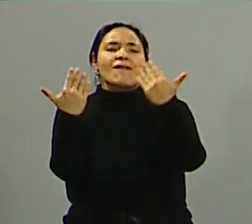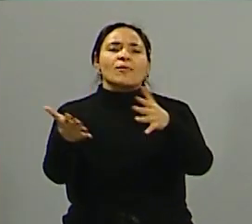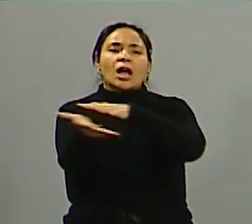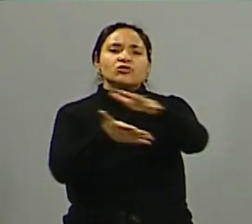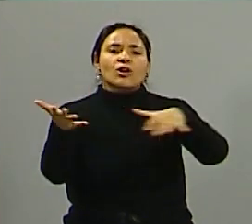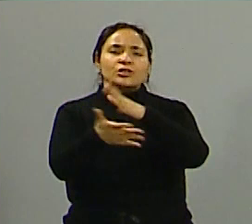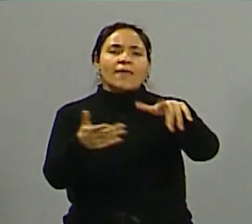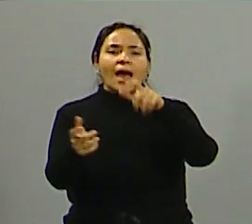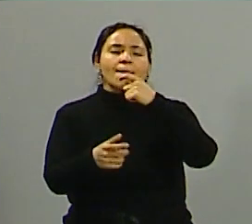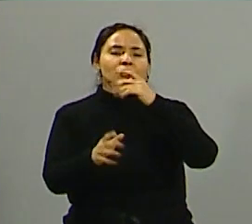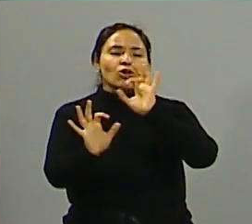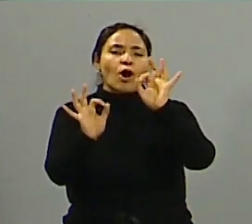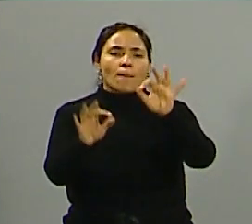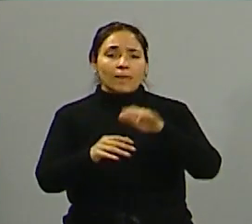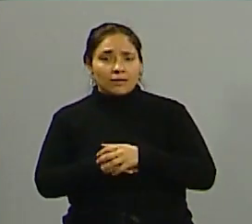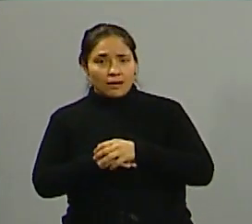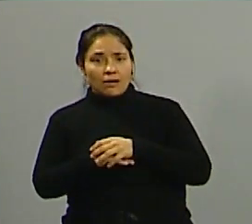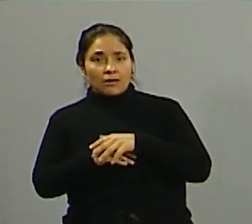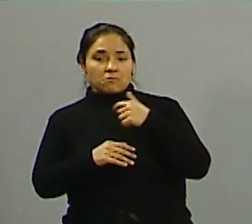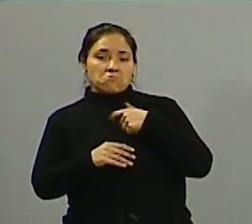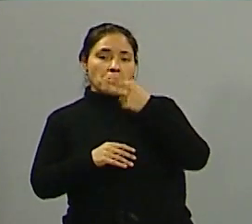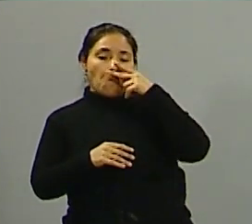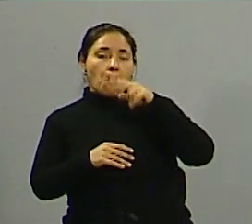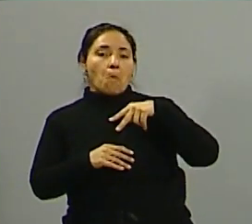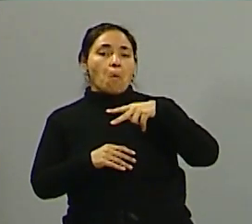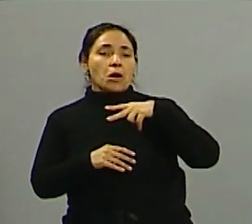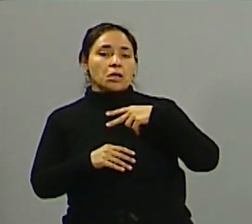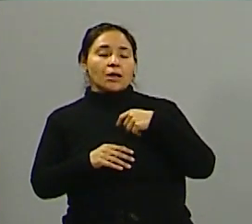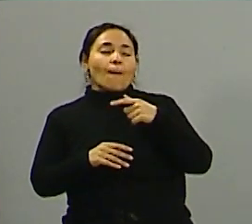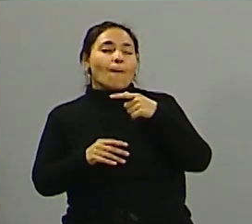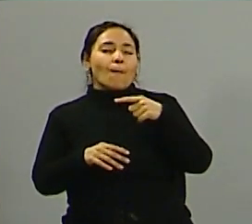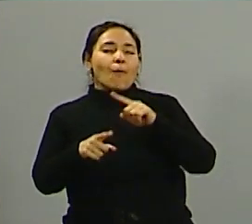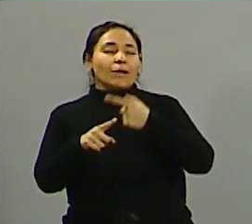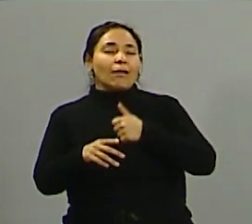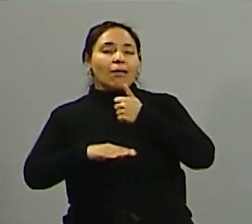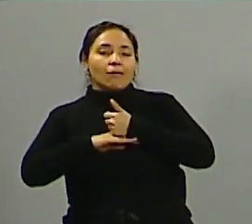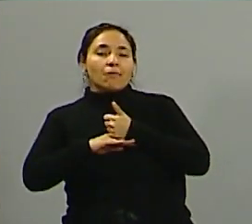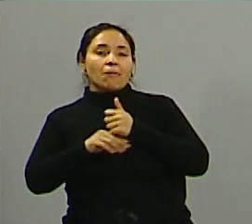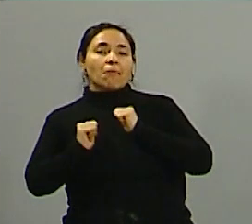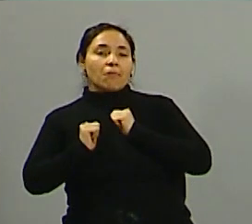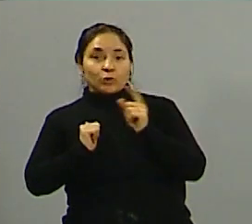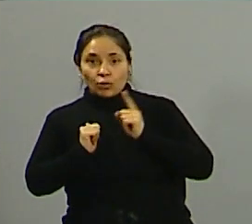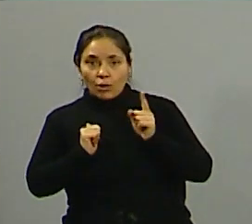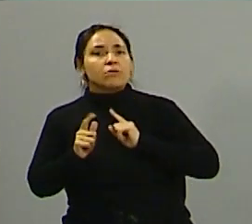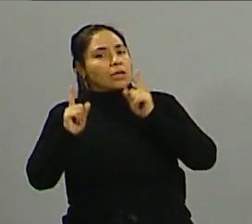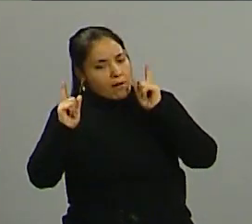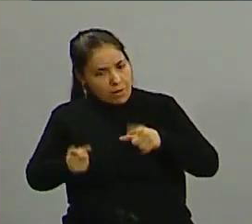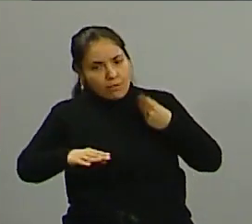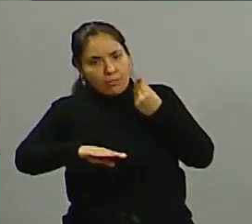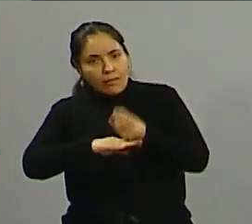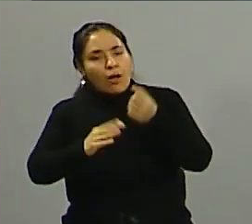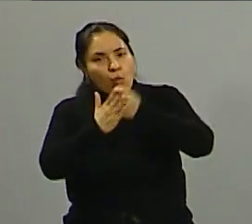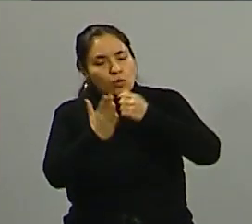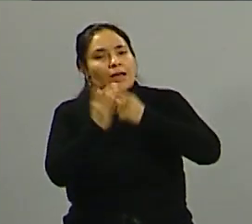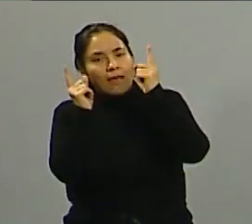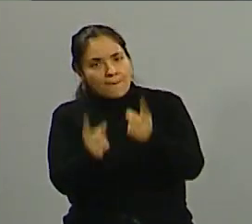que movilizó y nada, logra hacer algo que pocos creo que han logrado en un ejército que es